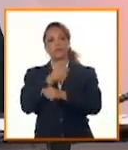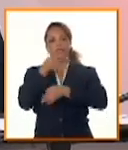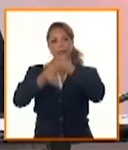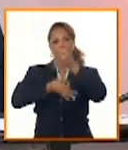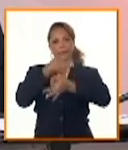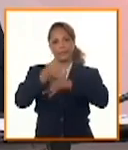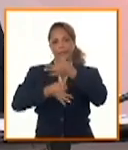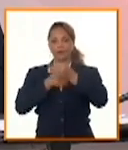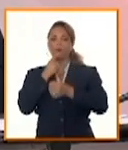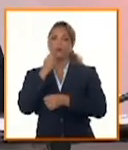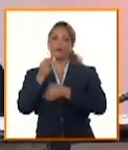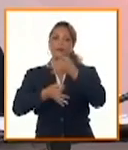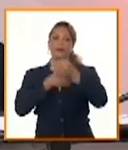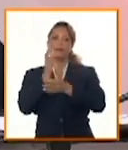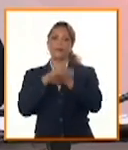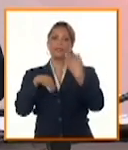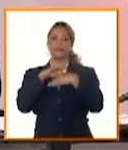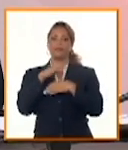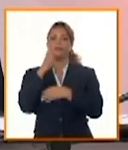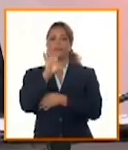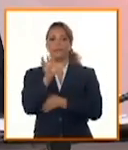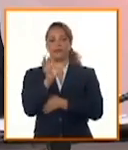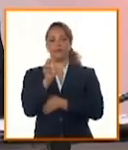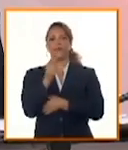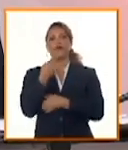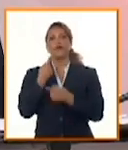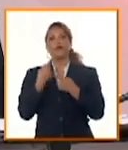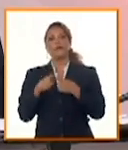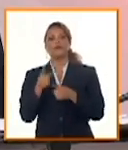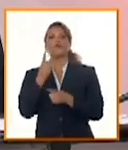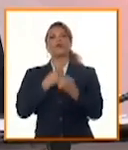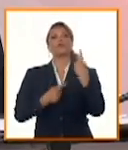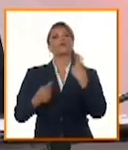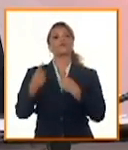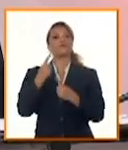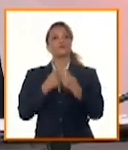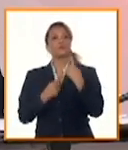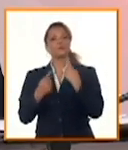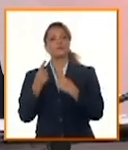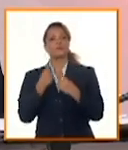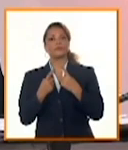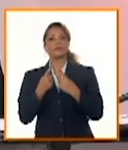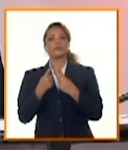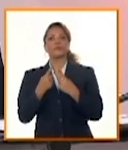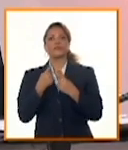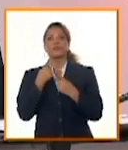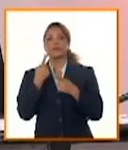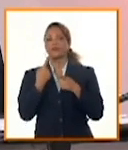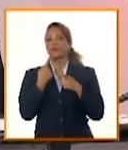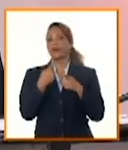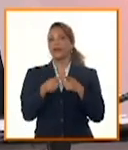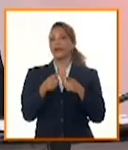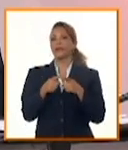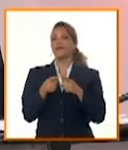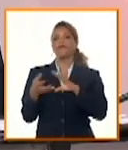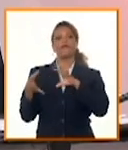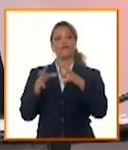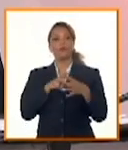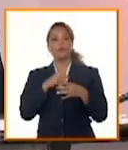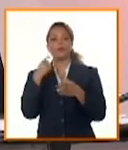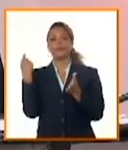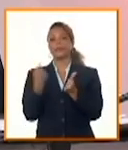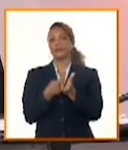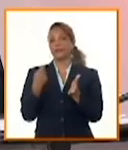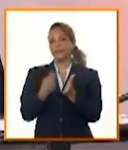el ministro presidente del banco Pero hay ya algunas algunos atisbos algunas formas que se van